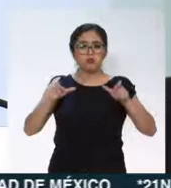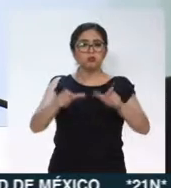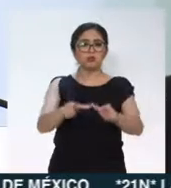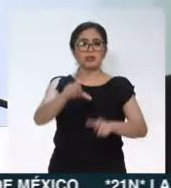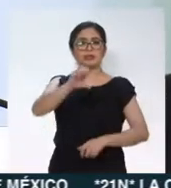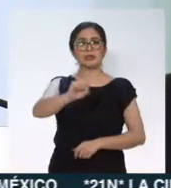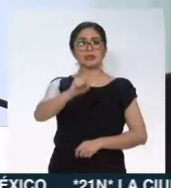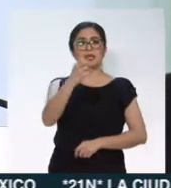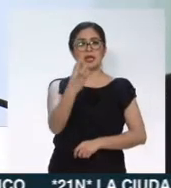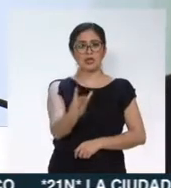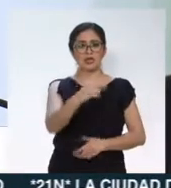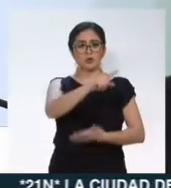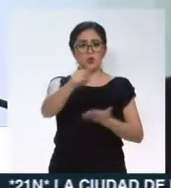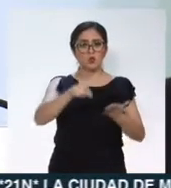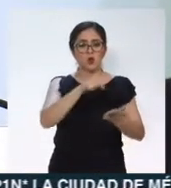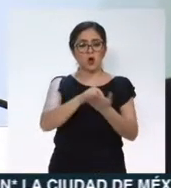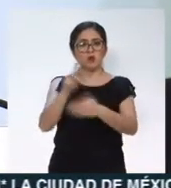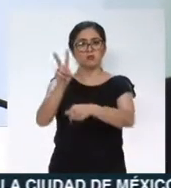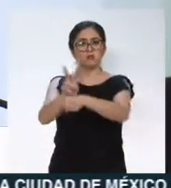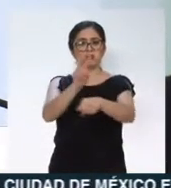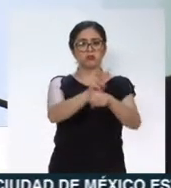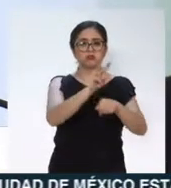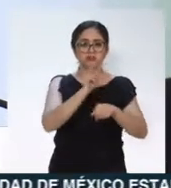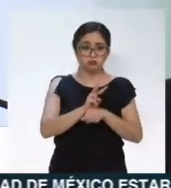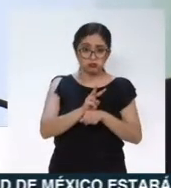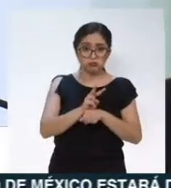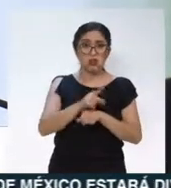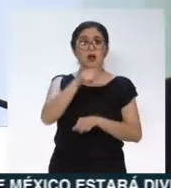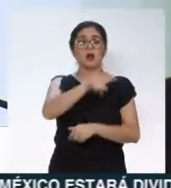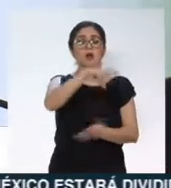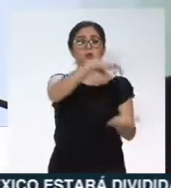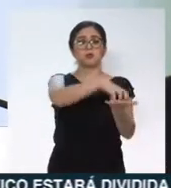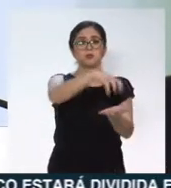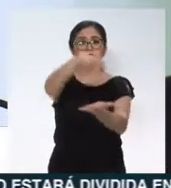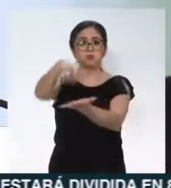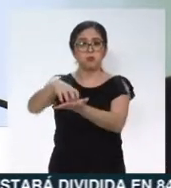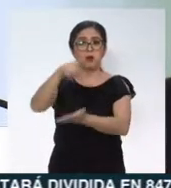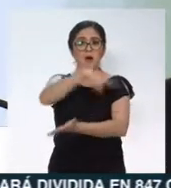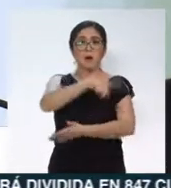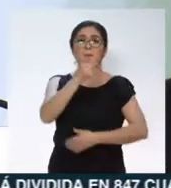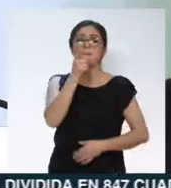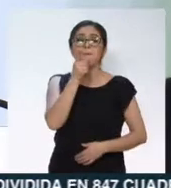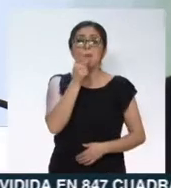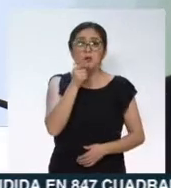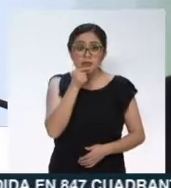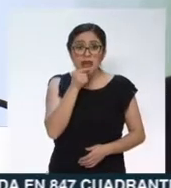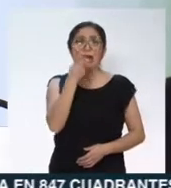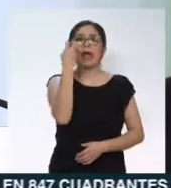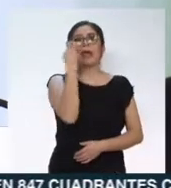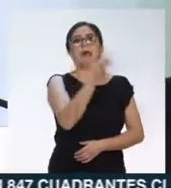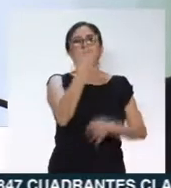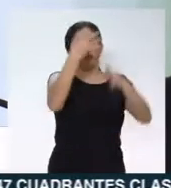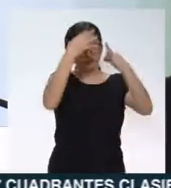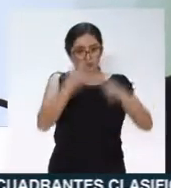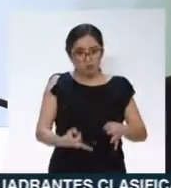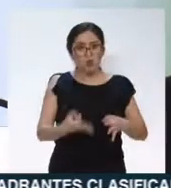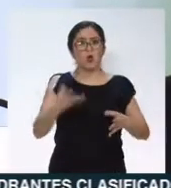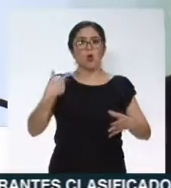sectores, y que las estaciones de policía sean realmente un